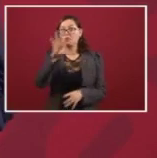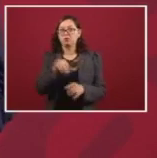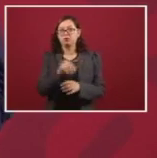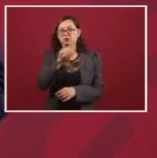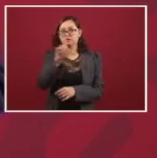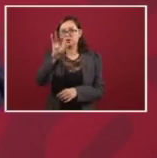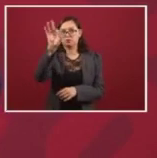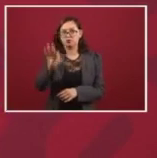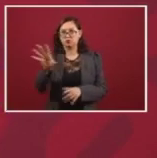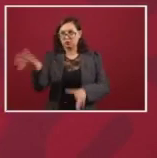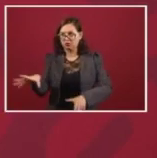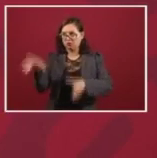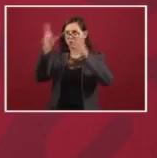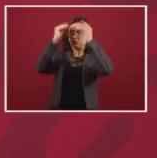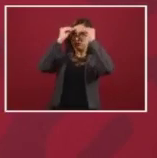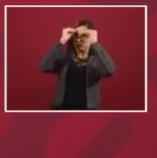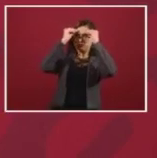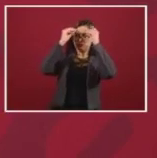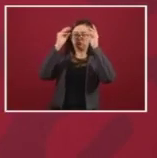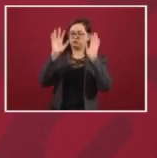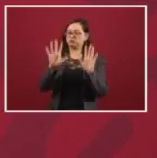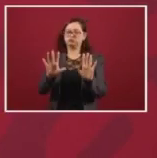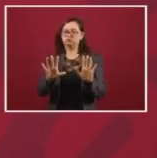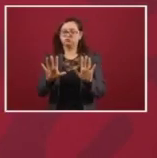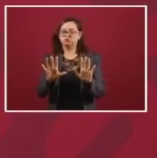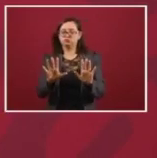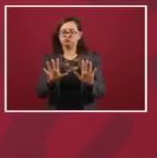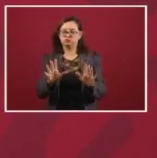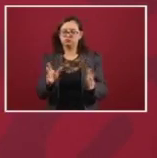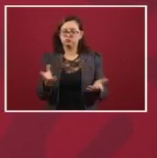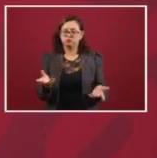no soy todólogo o sabelo todo,